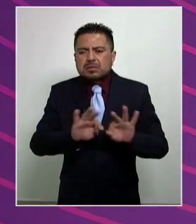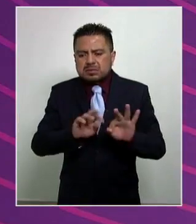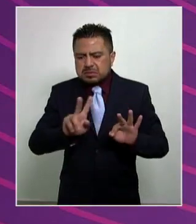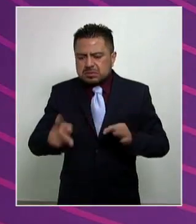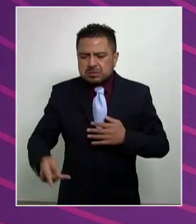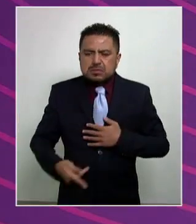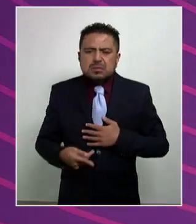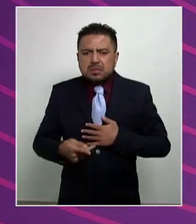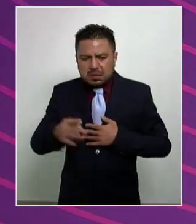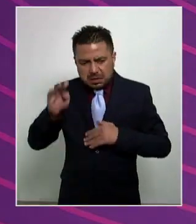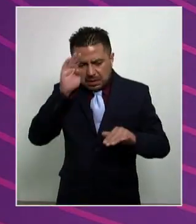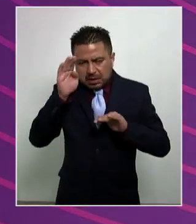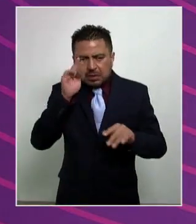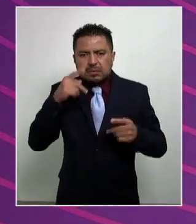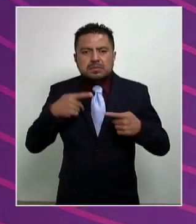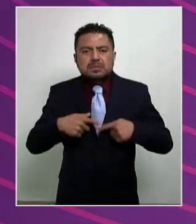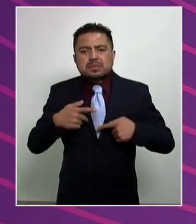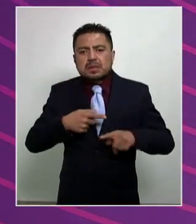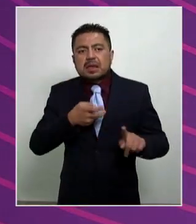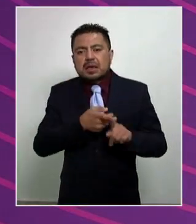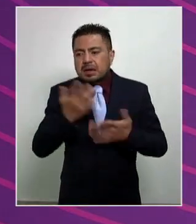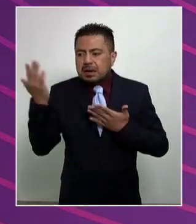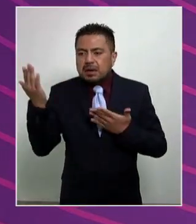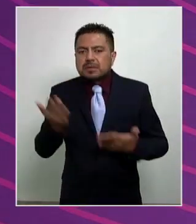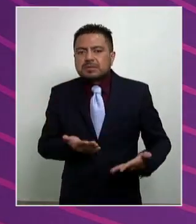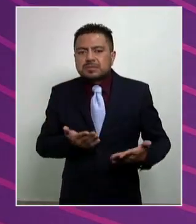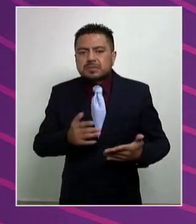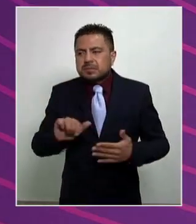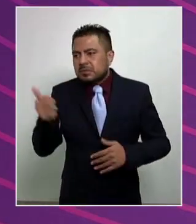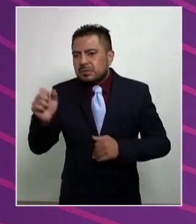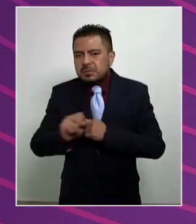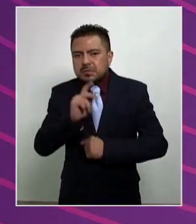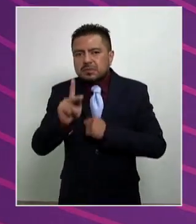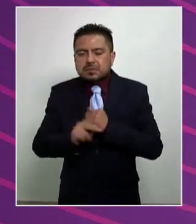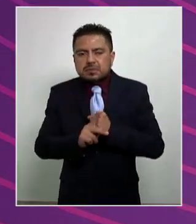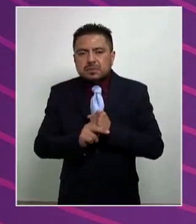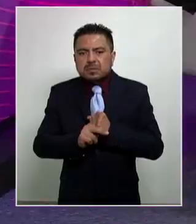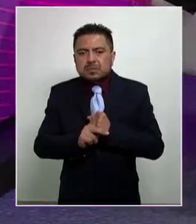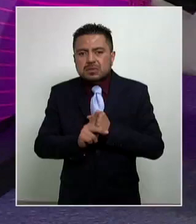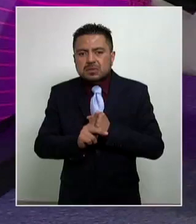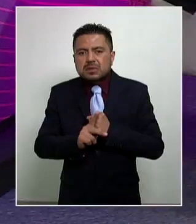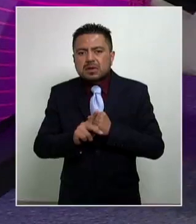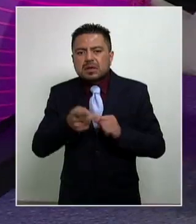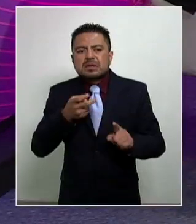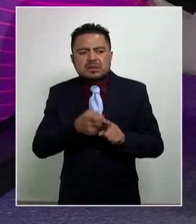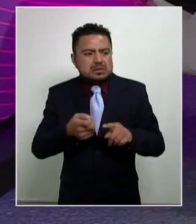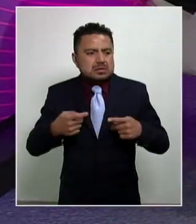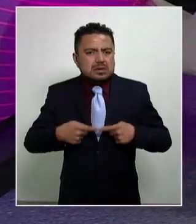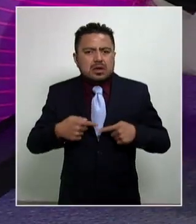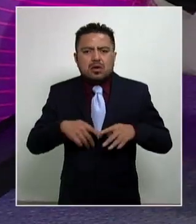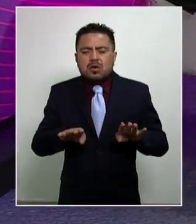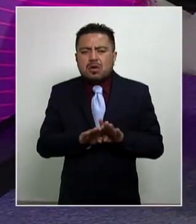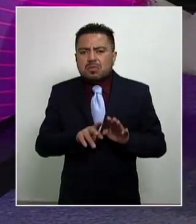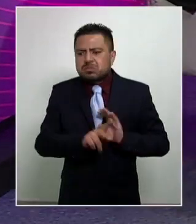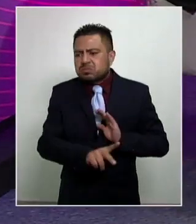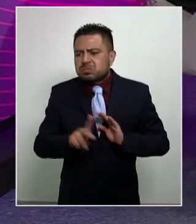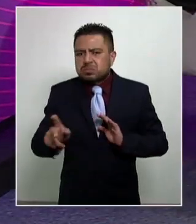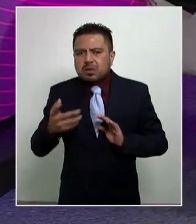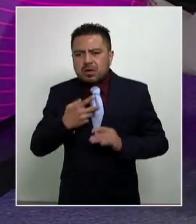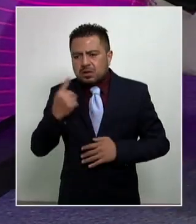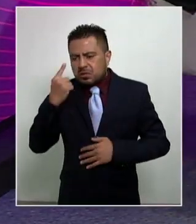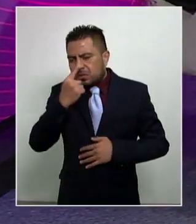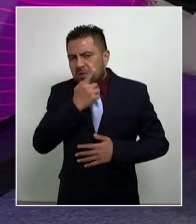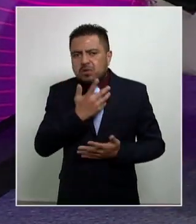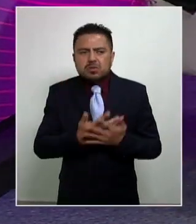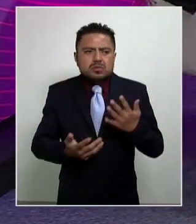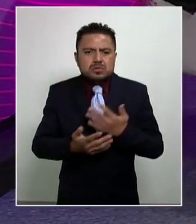y de pensar, esa persona que vino, que es de otro país, de otro continente, es una persona como tú, que tiene dos ojos, dos